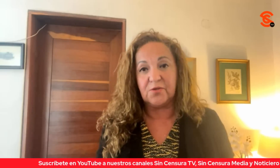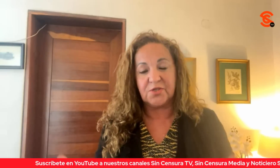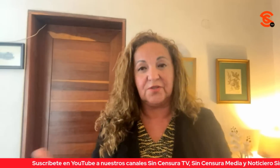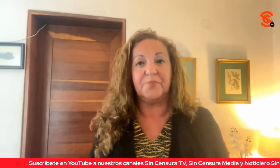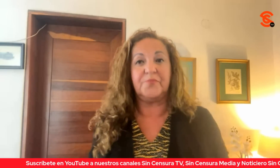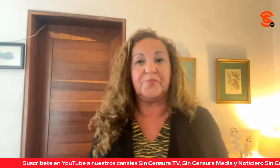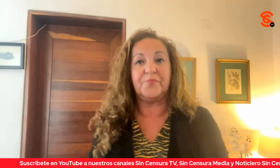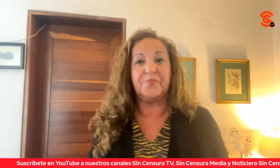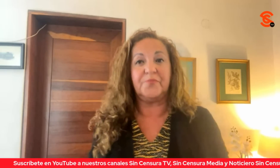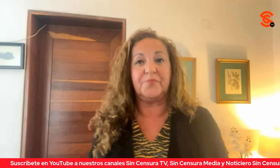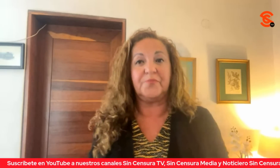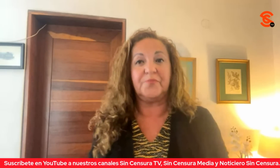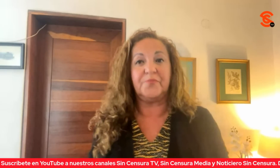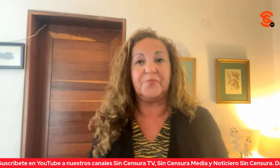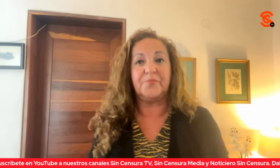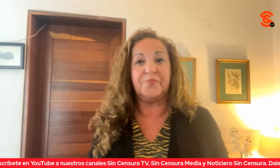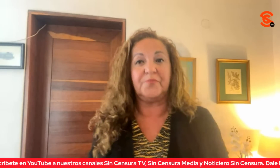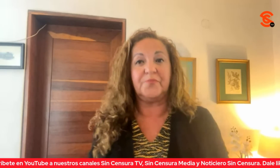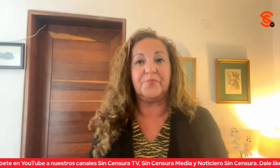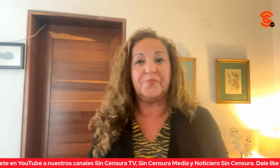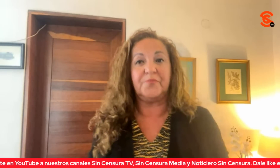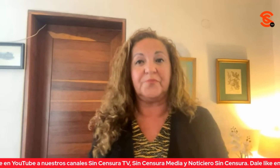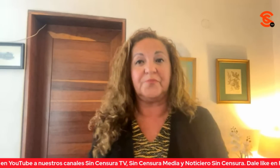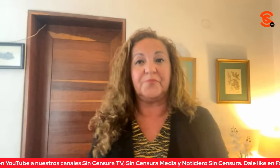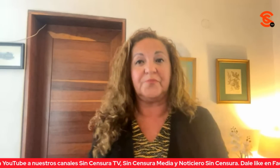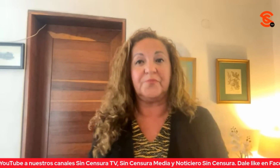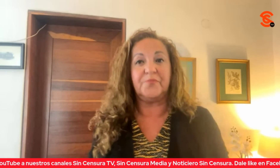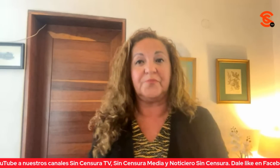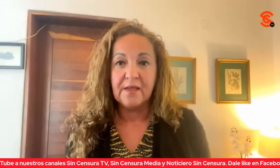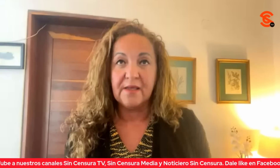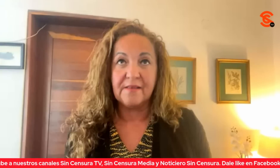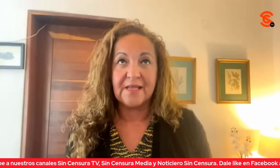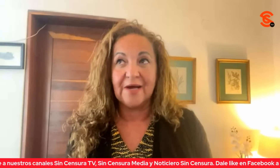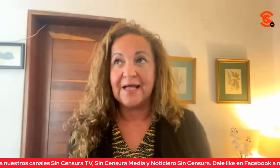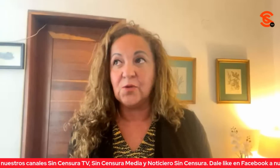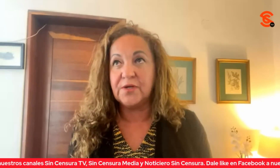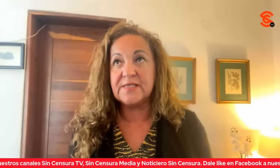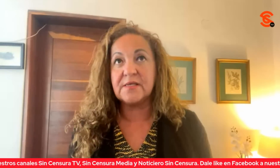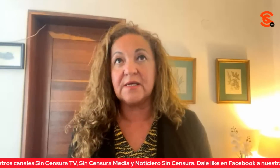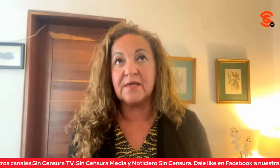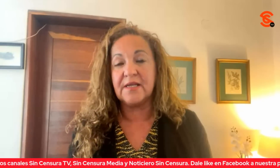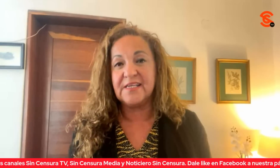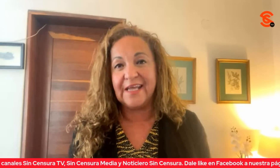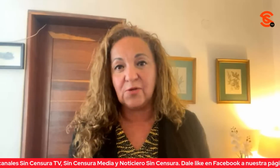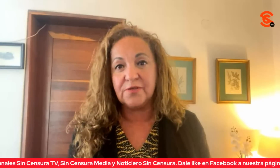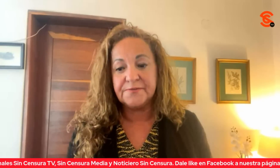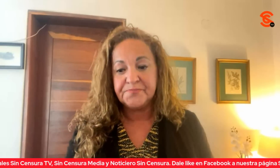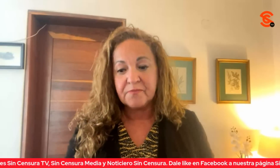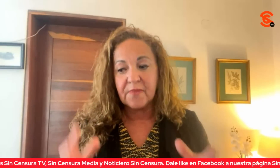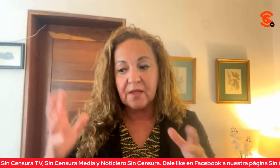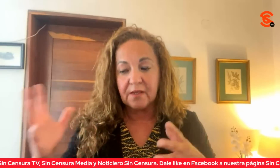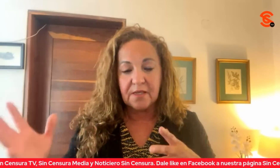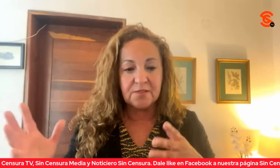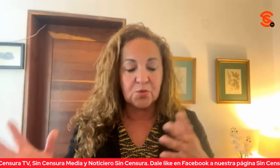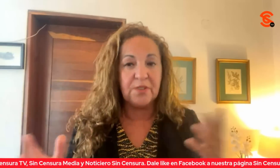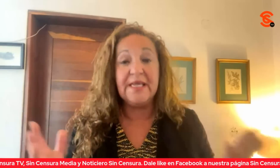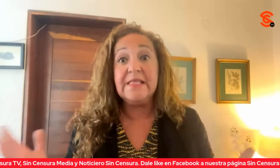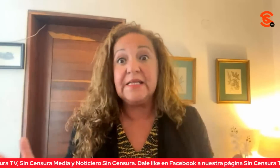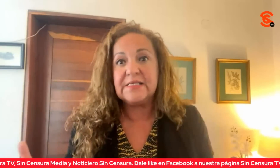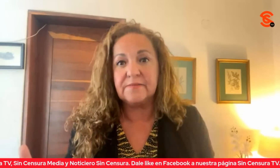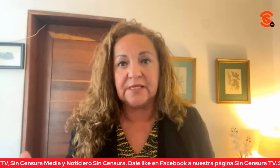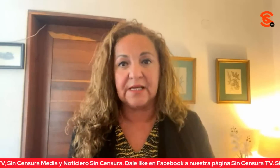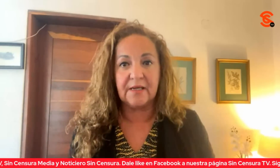Lamentablemente yo lo siento por los compañeros, ¿verdad?, trabajadores que creyeron en